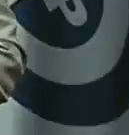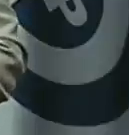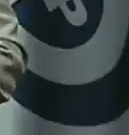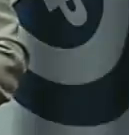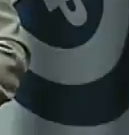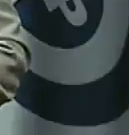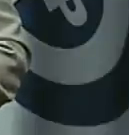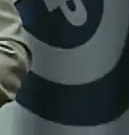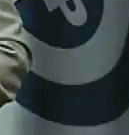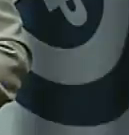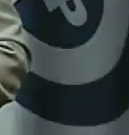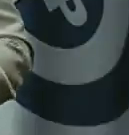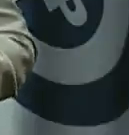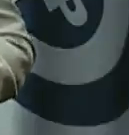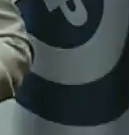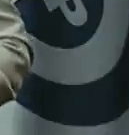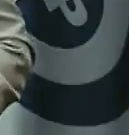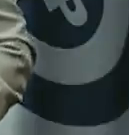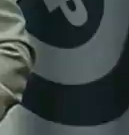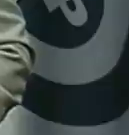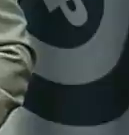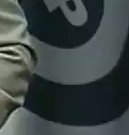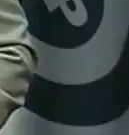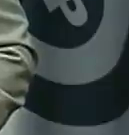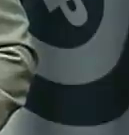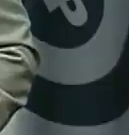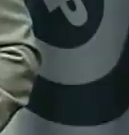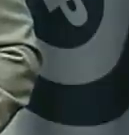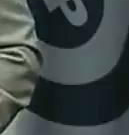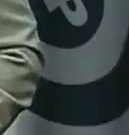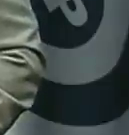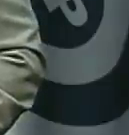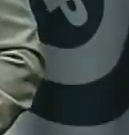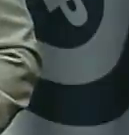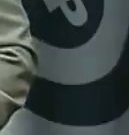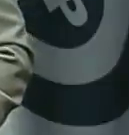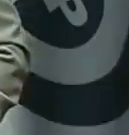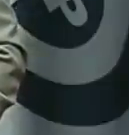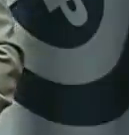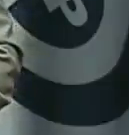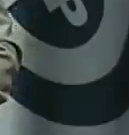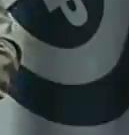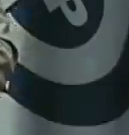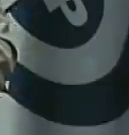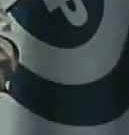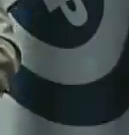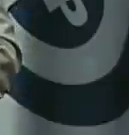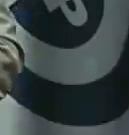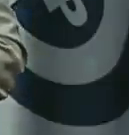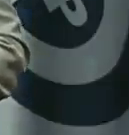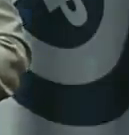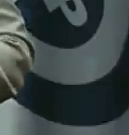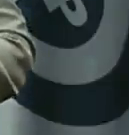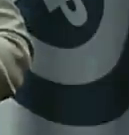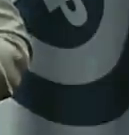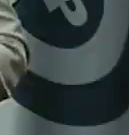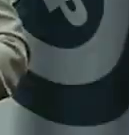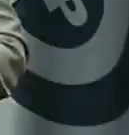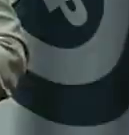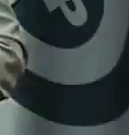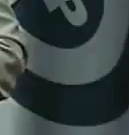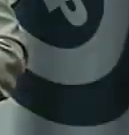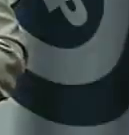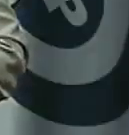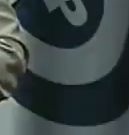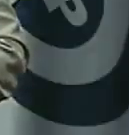propia oficina, la primera oficina de derechos humanos que hubo en Venezuela a nivel municipal, adscrita a